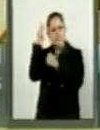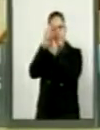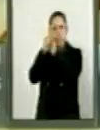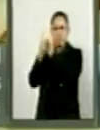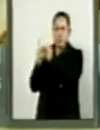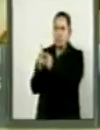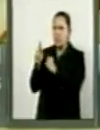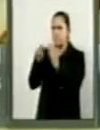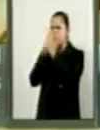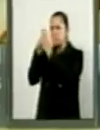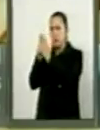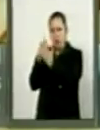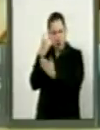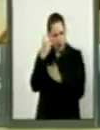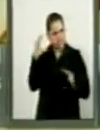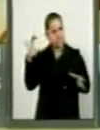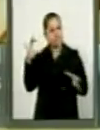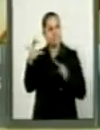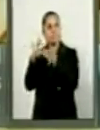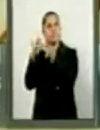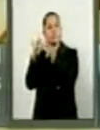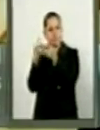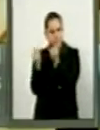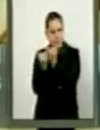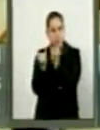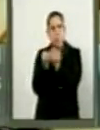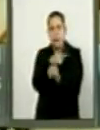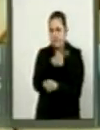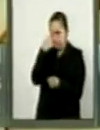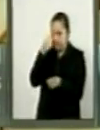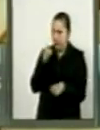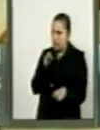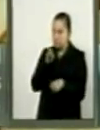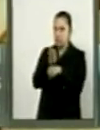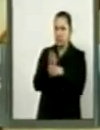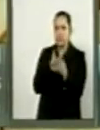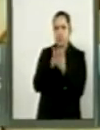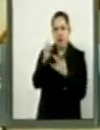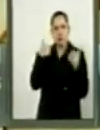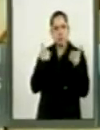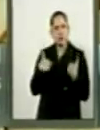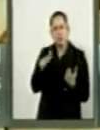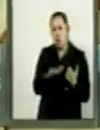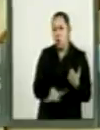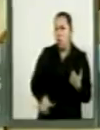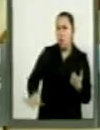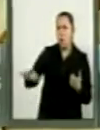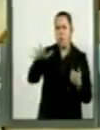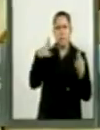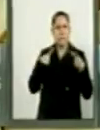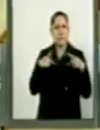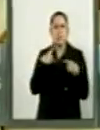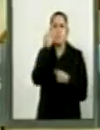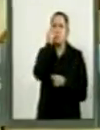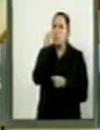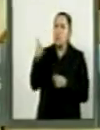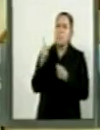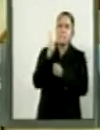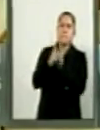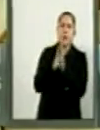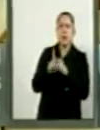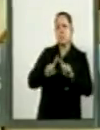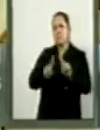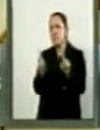que fortalece el núcleo de protección de los derechos humanos de todas las personas, sin distingo de nacionalidad o de